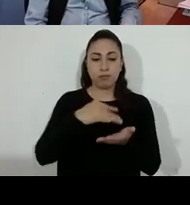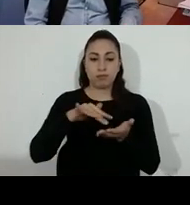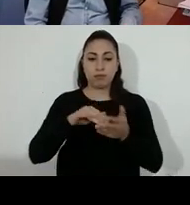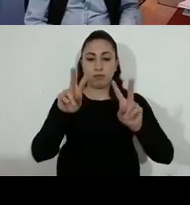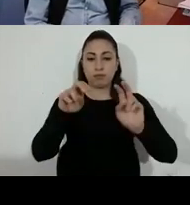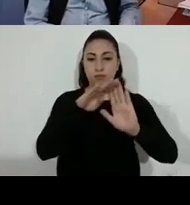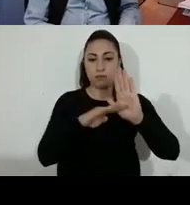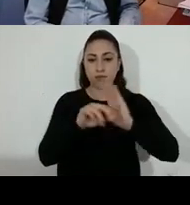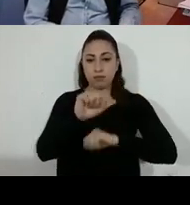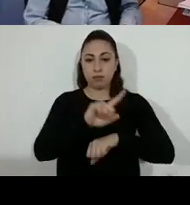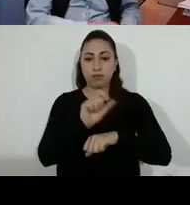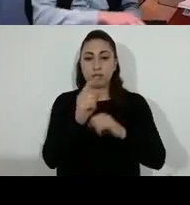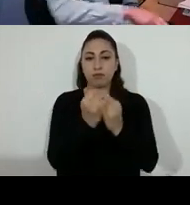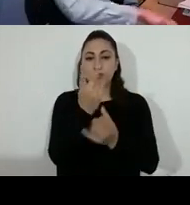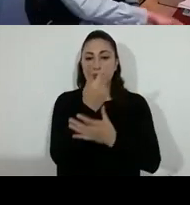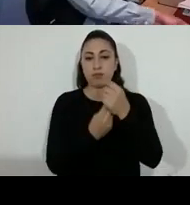del día, diputado presidente.